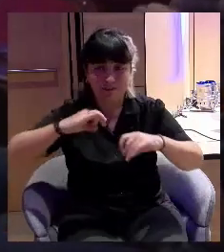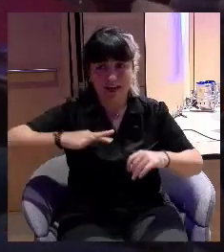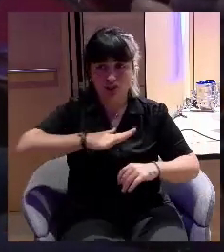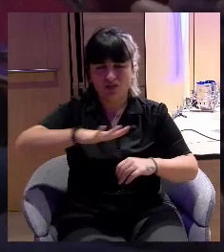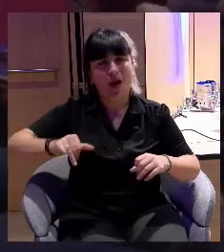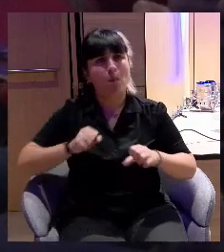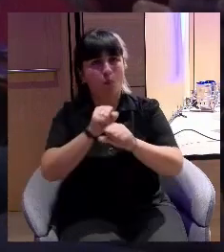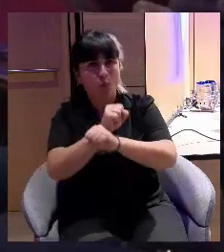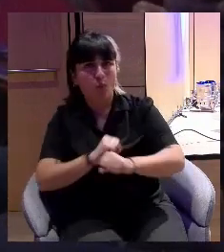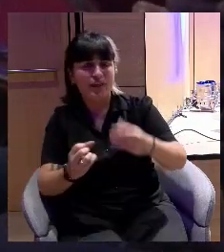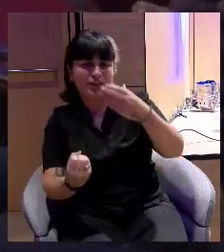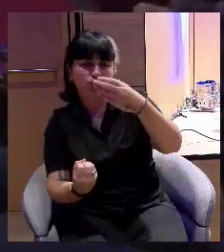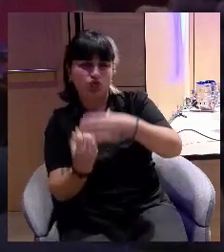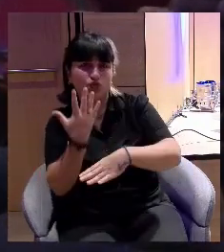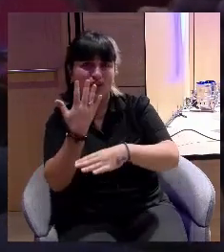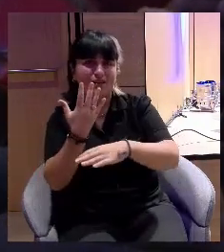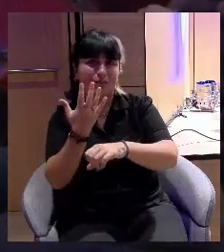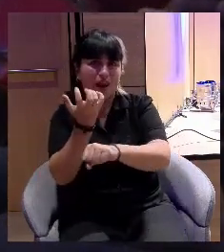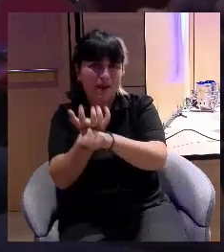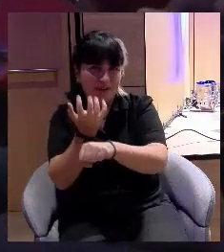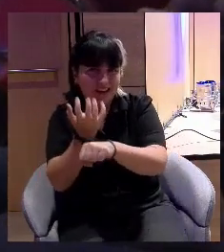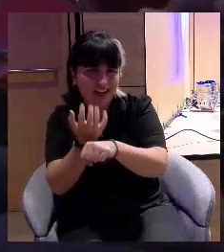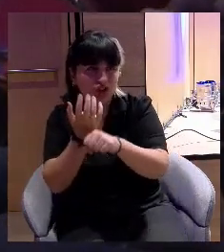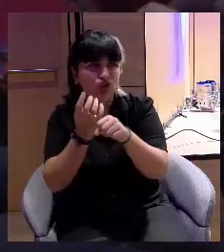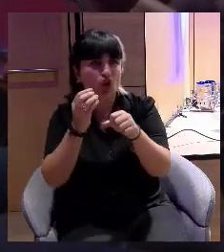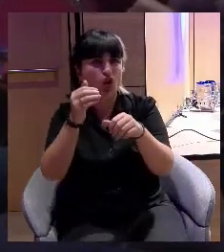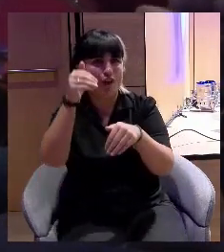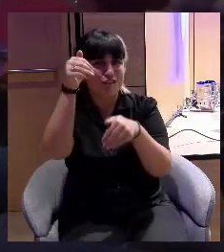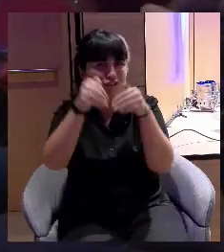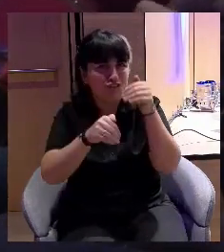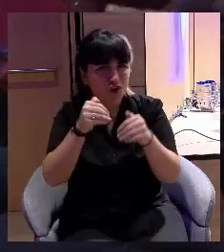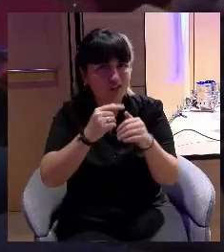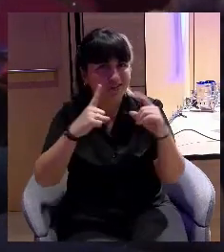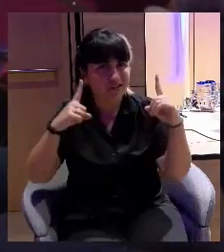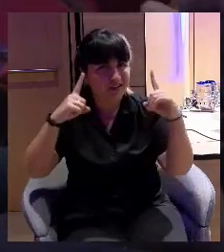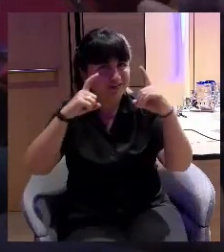que se fue generando a través de la importancia de tener